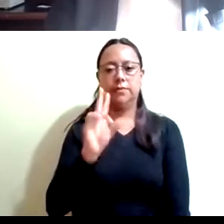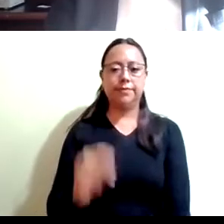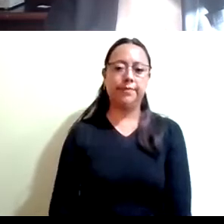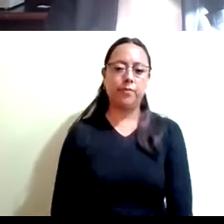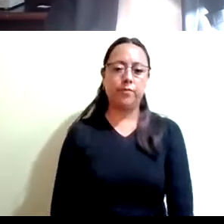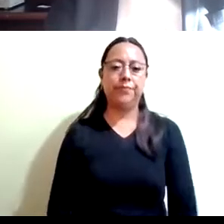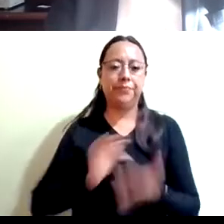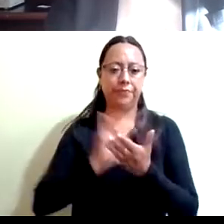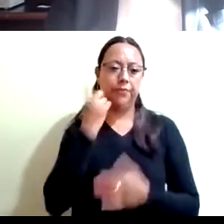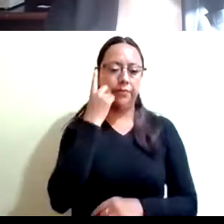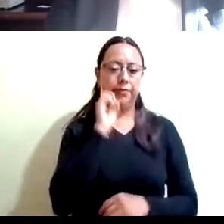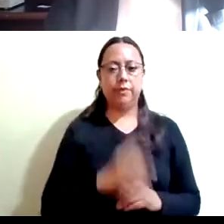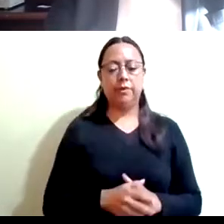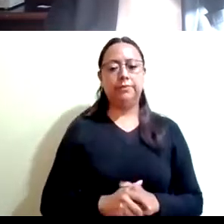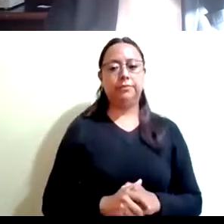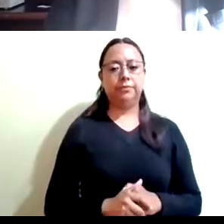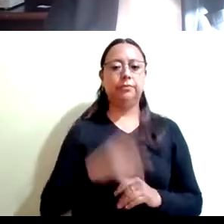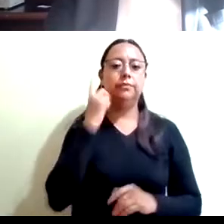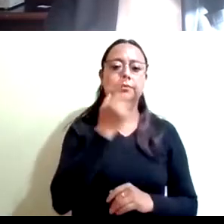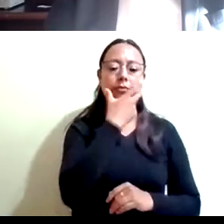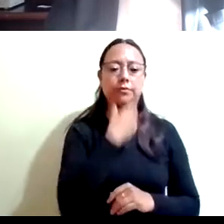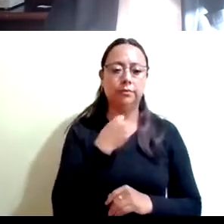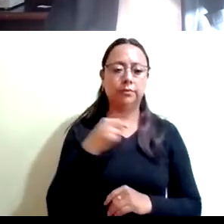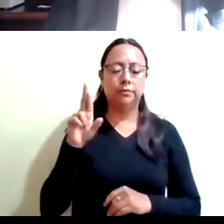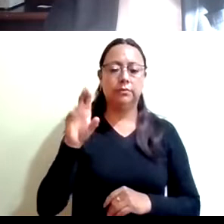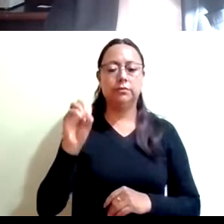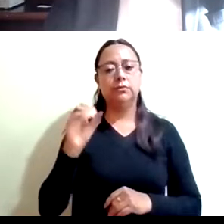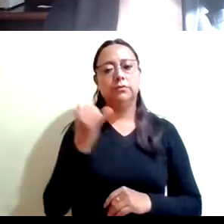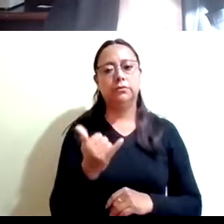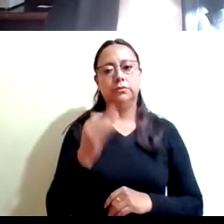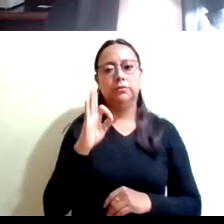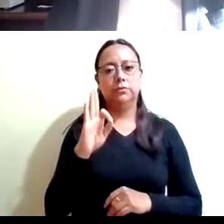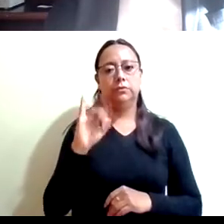Gracias, diputada. Diputado Roifit Torres González.